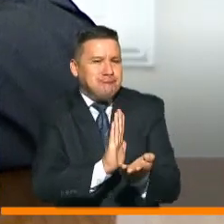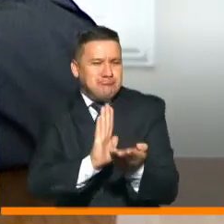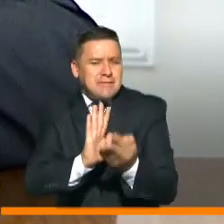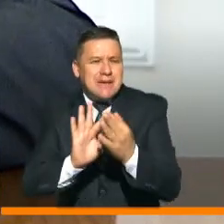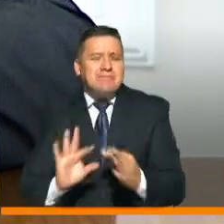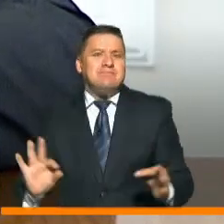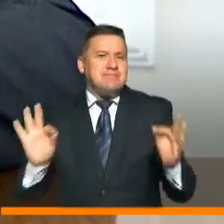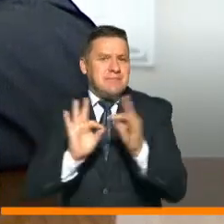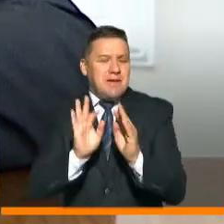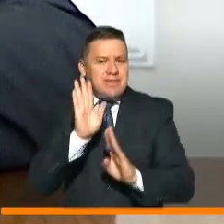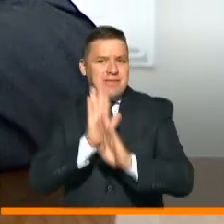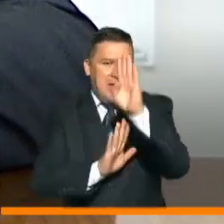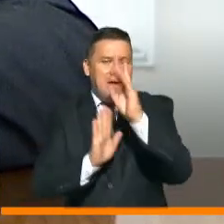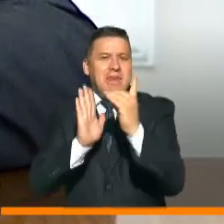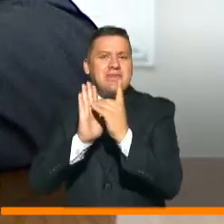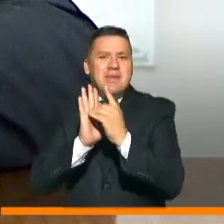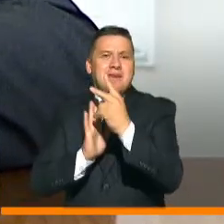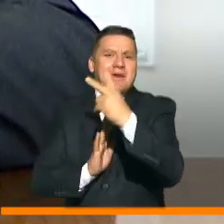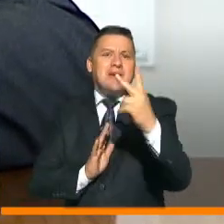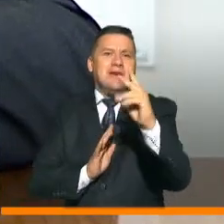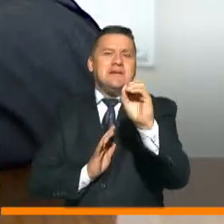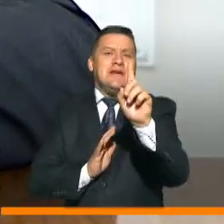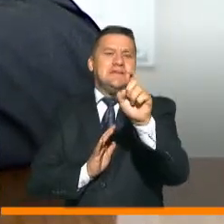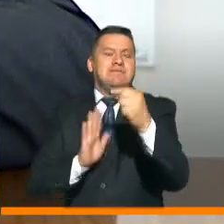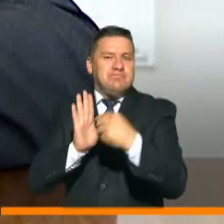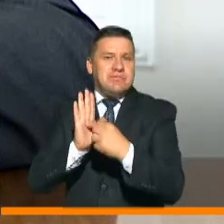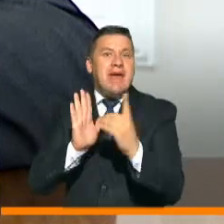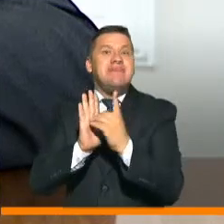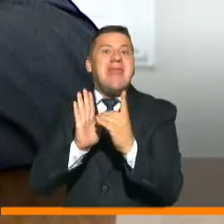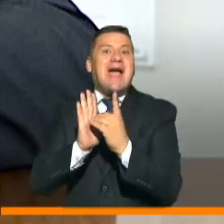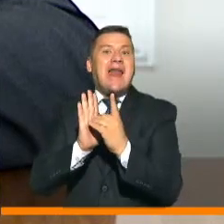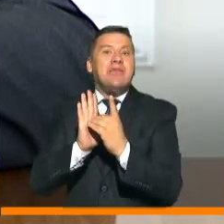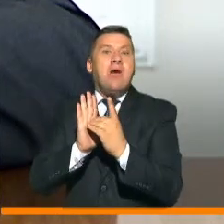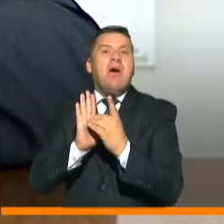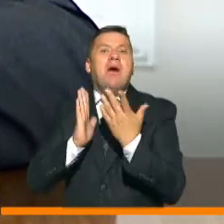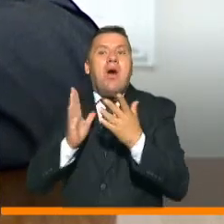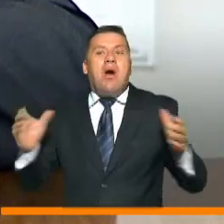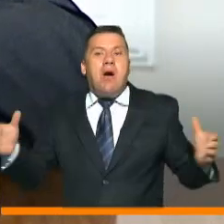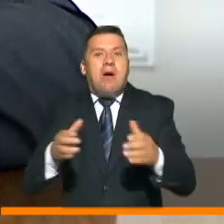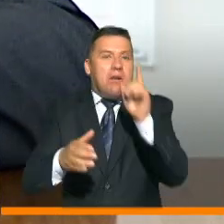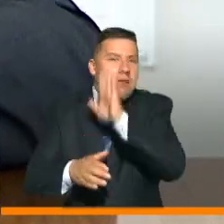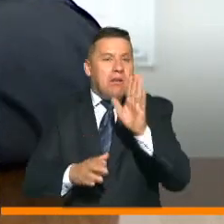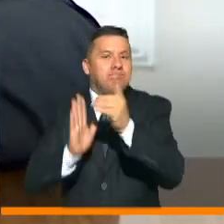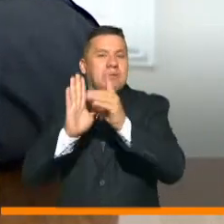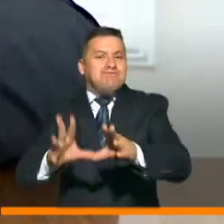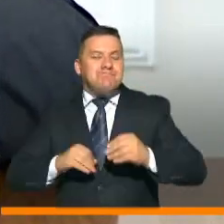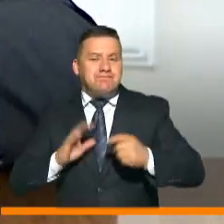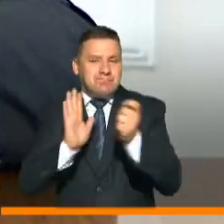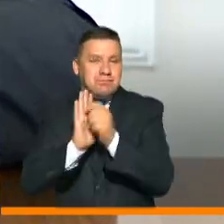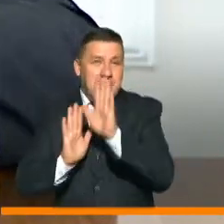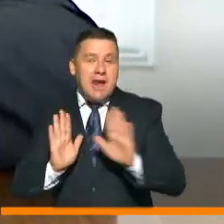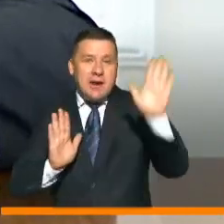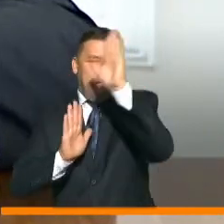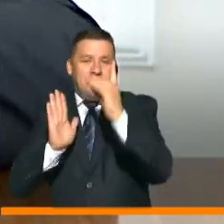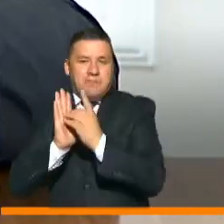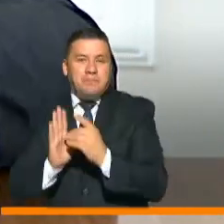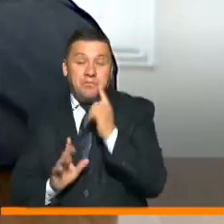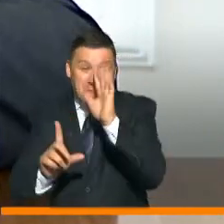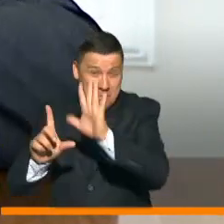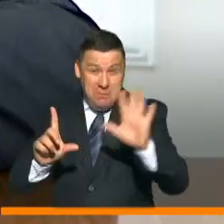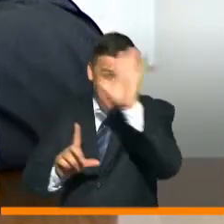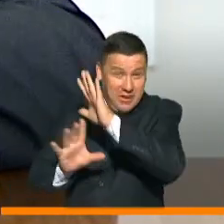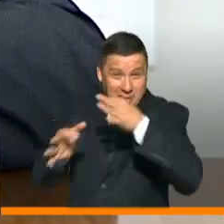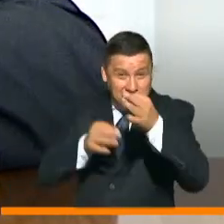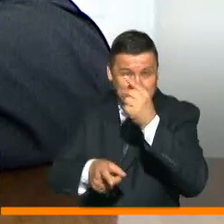hacen parte del desarrollo del decreto 206, que es el decreto de orden público que se encuentra vigente. Como lo mostraba el video, ya